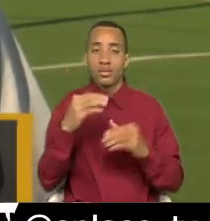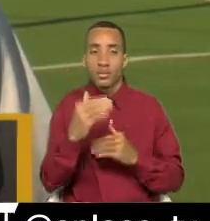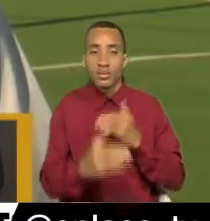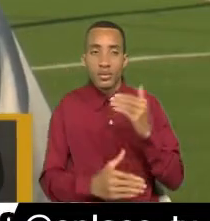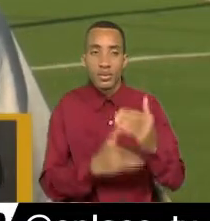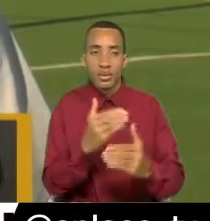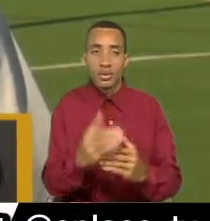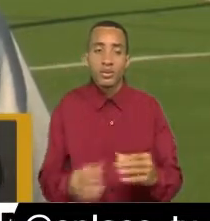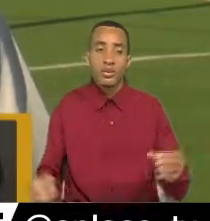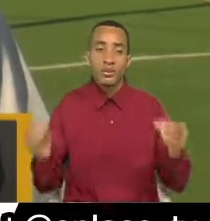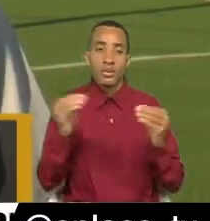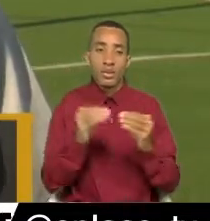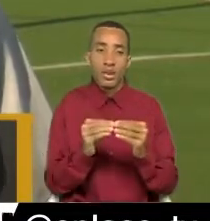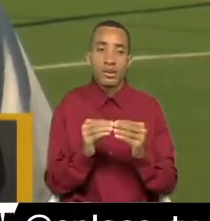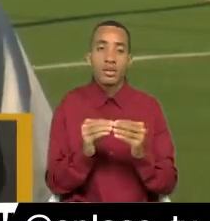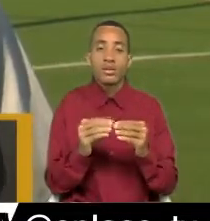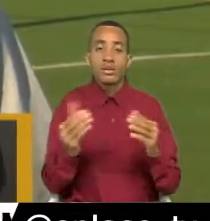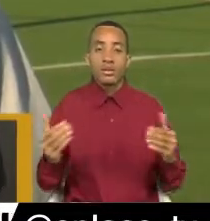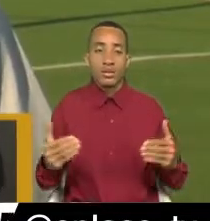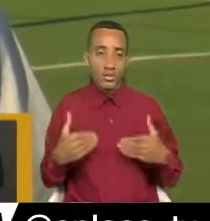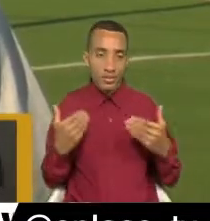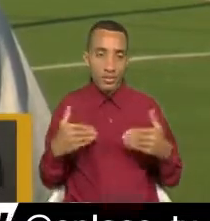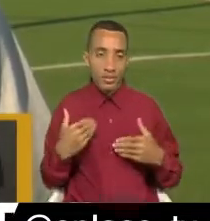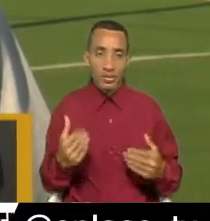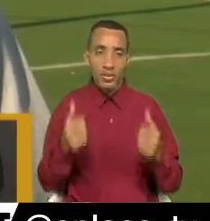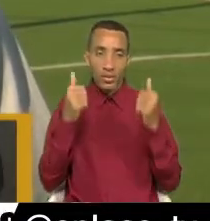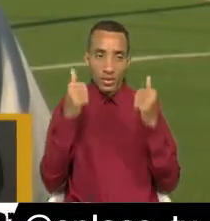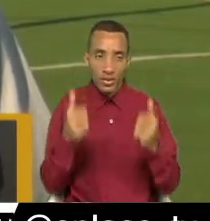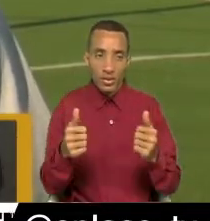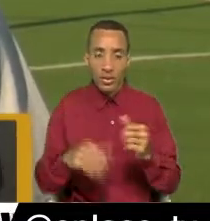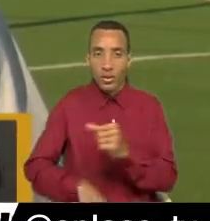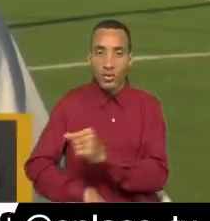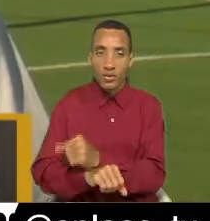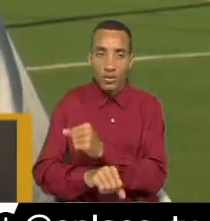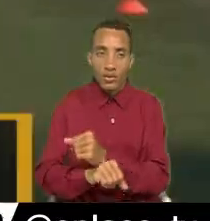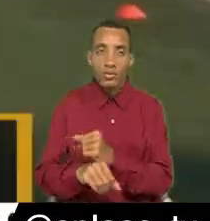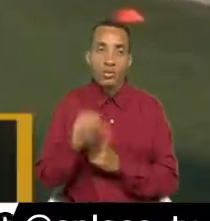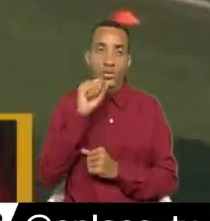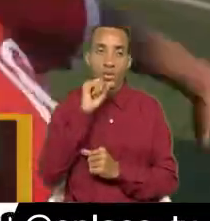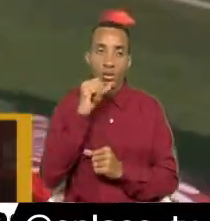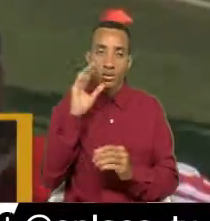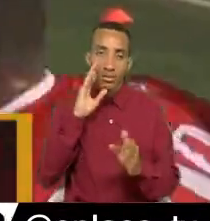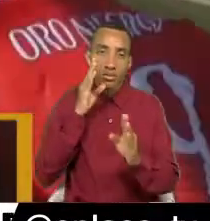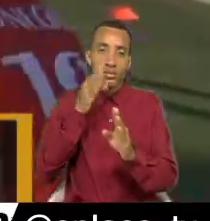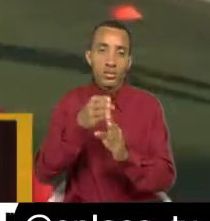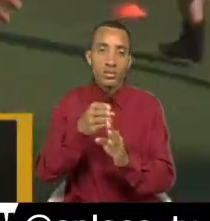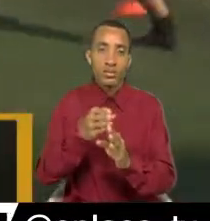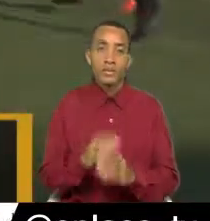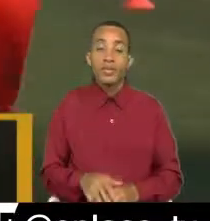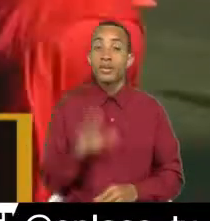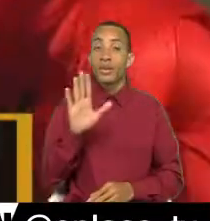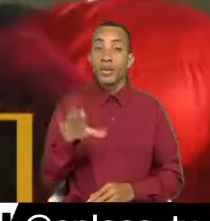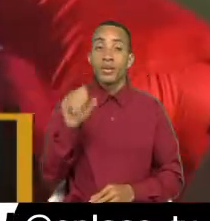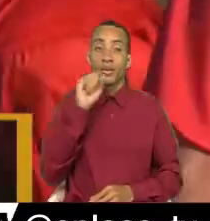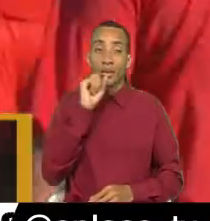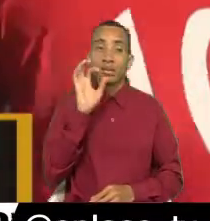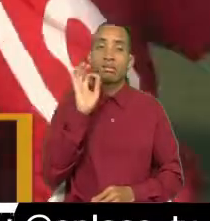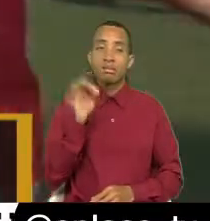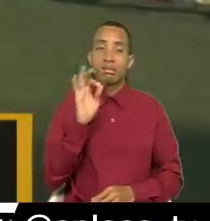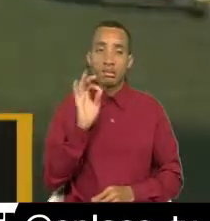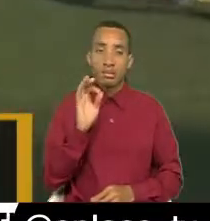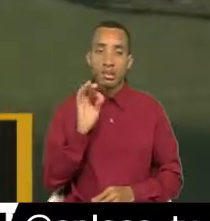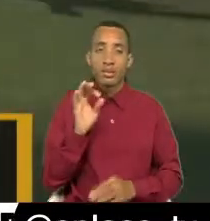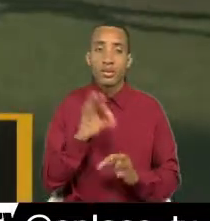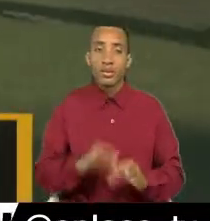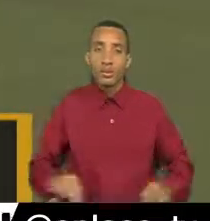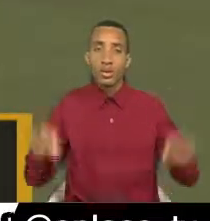más para beneplácito y para bien del fútbol barranqueño, que es por lo que nosotros trabajamos. Barranca Bermeja siempre ha jugado un papel importante dentro de